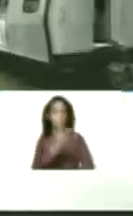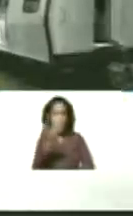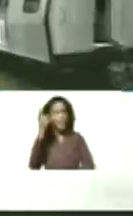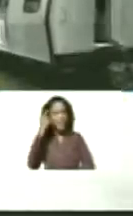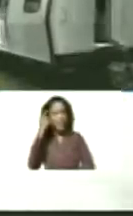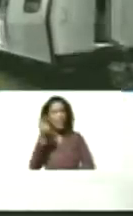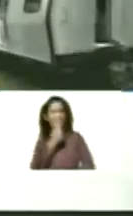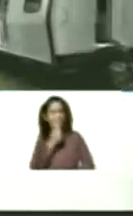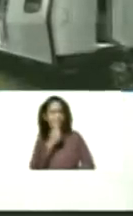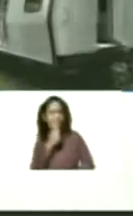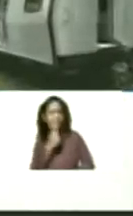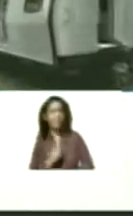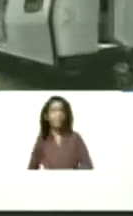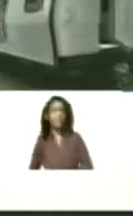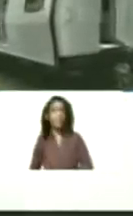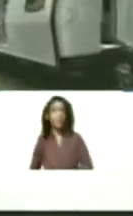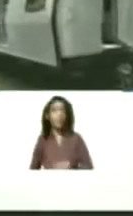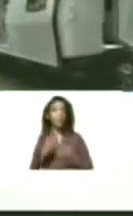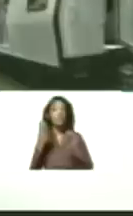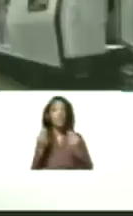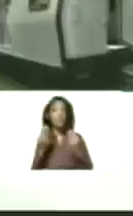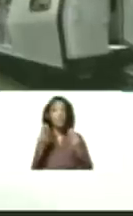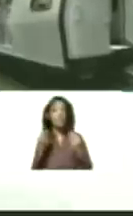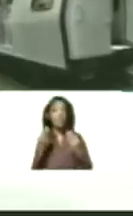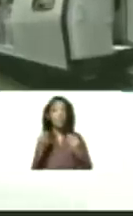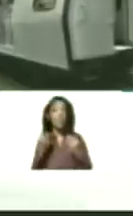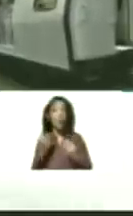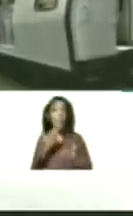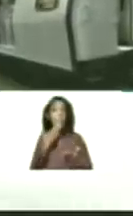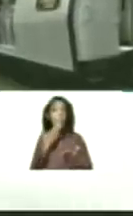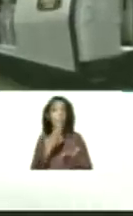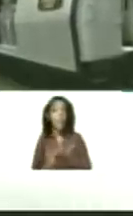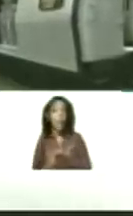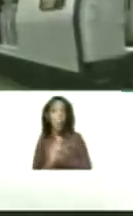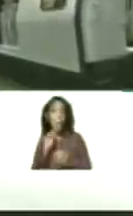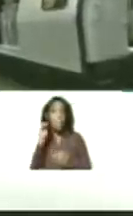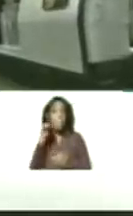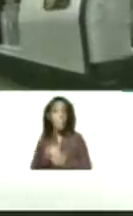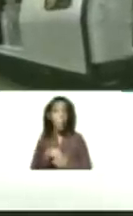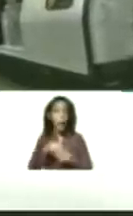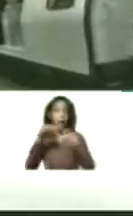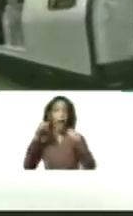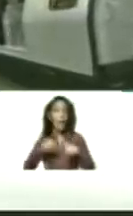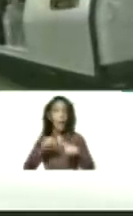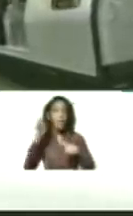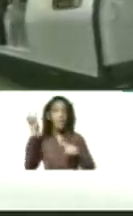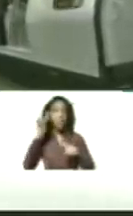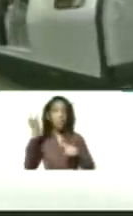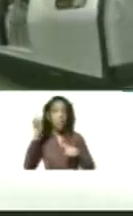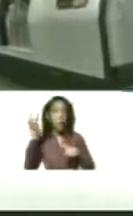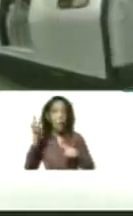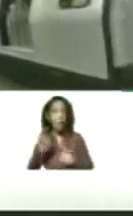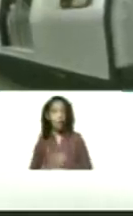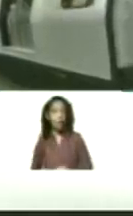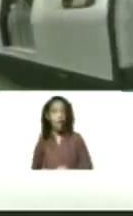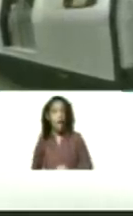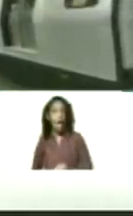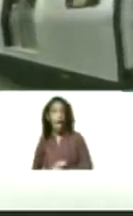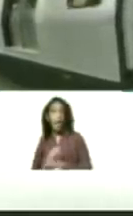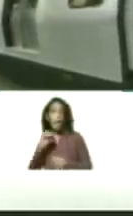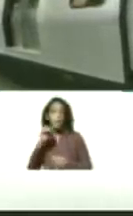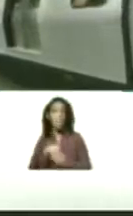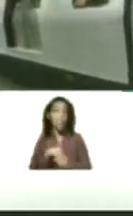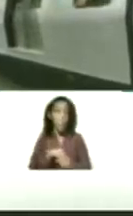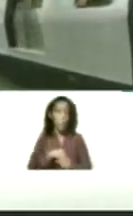¿verdad? Muchos que pidieron que se invadiera Venezuela, que entrara el